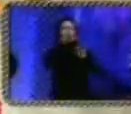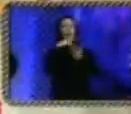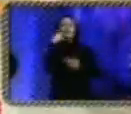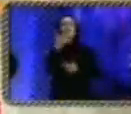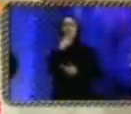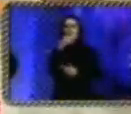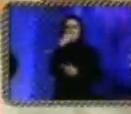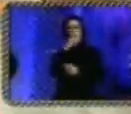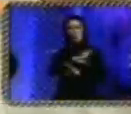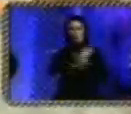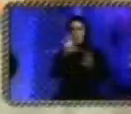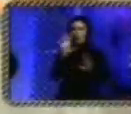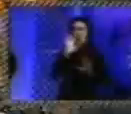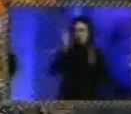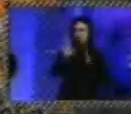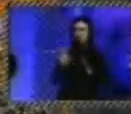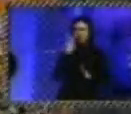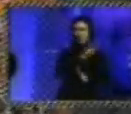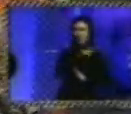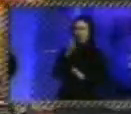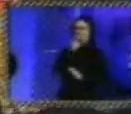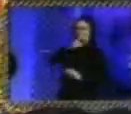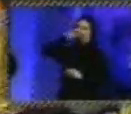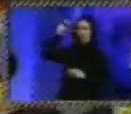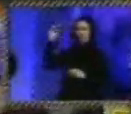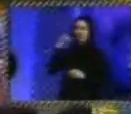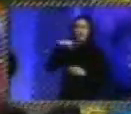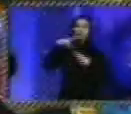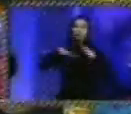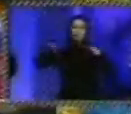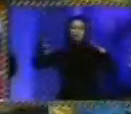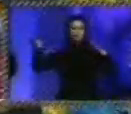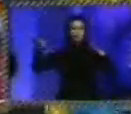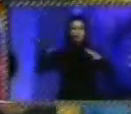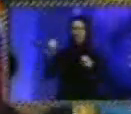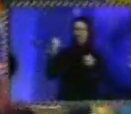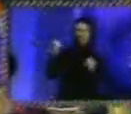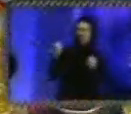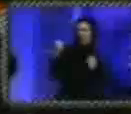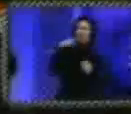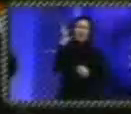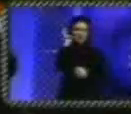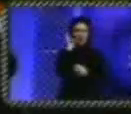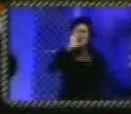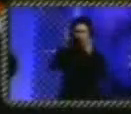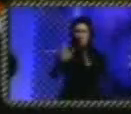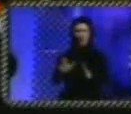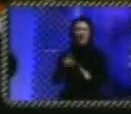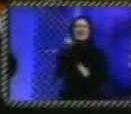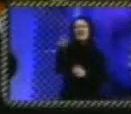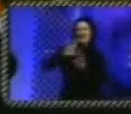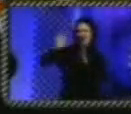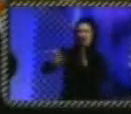Dios, Puerta Loba. Dios, mayor. ¿Y esa mayor?